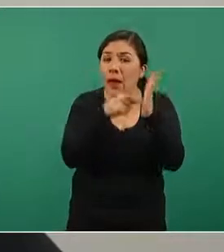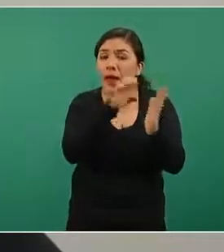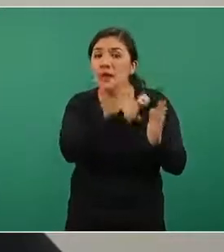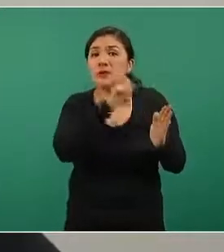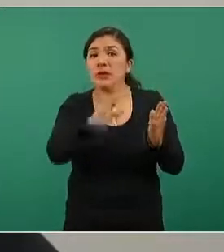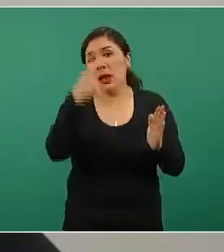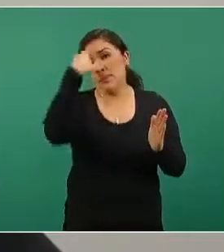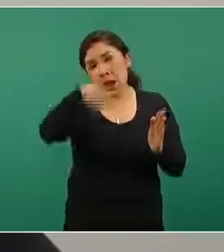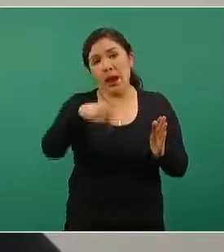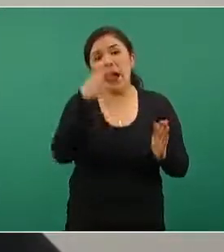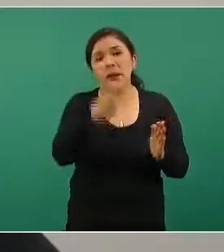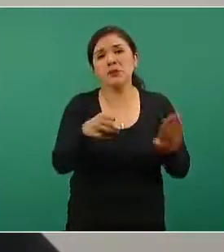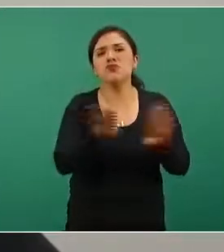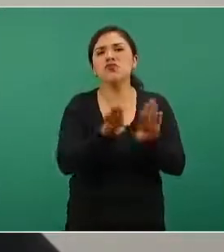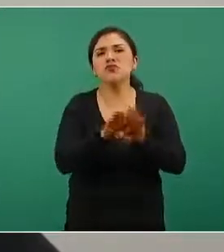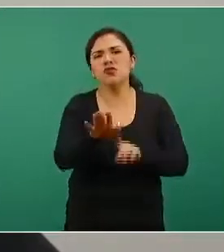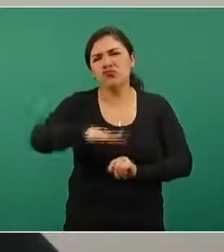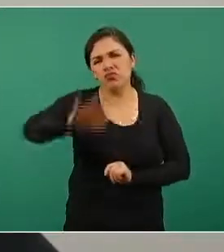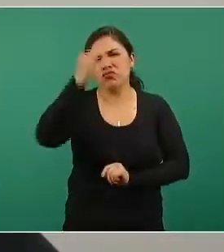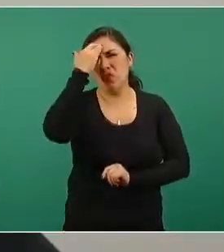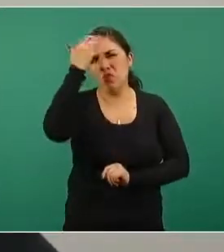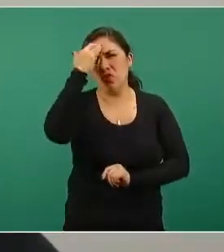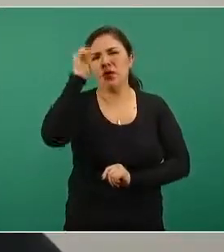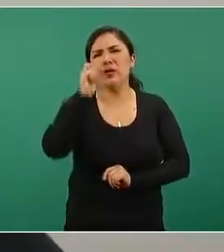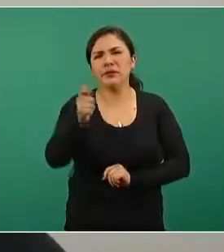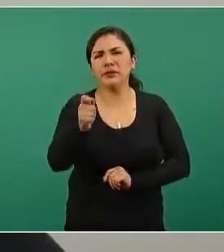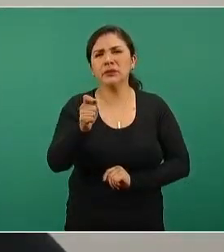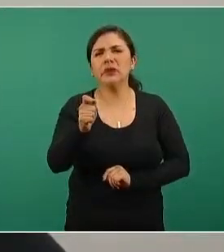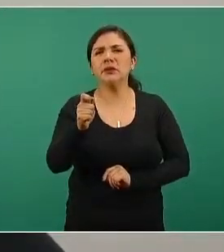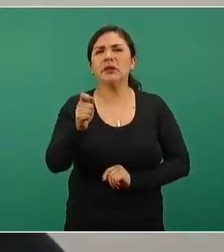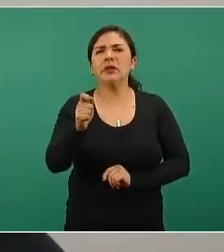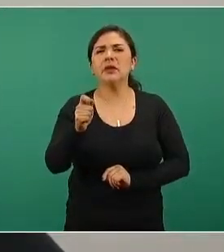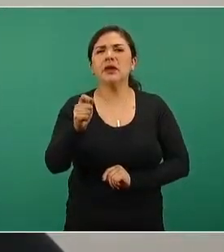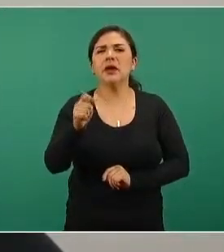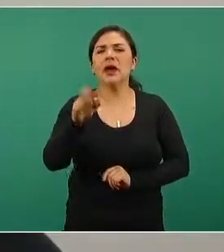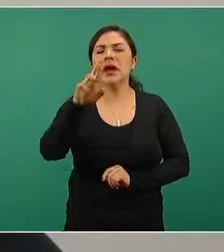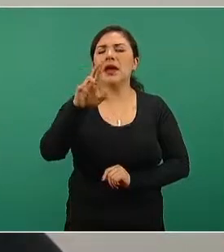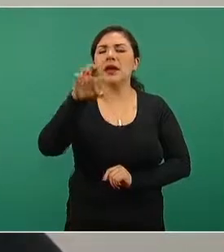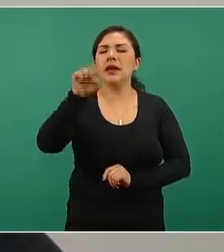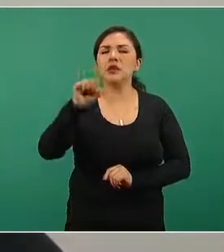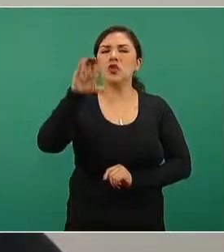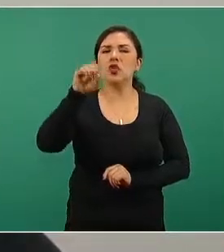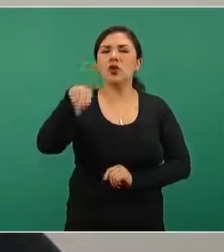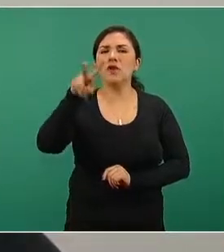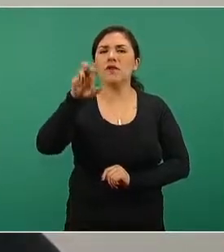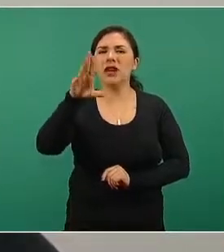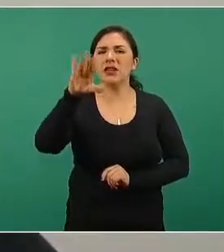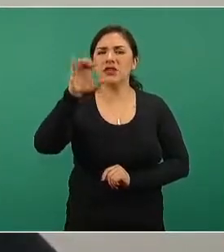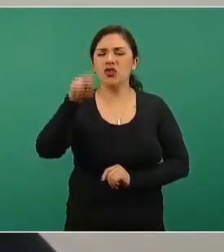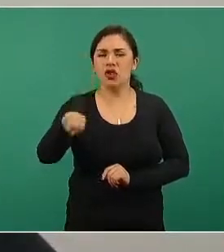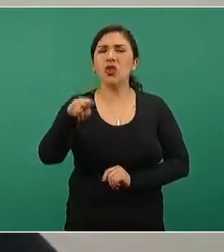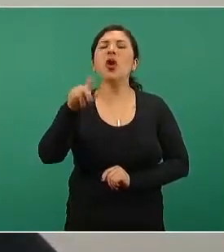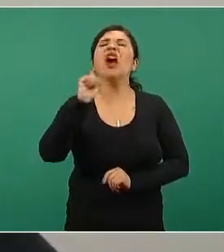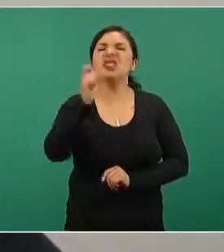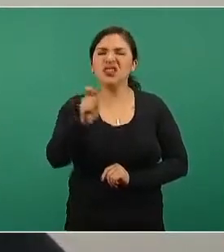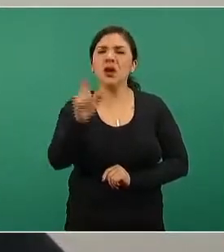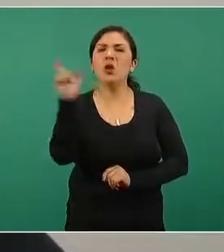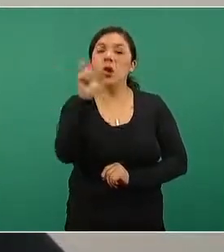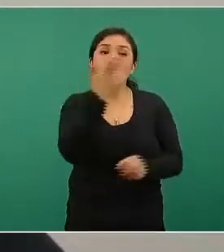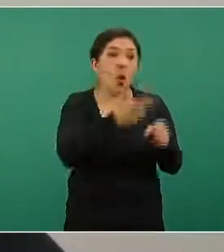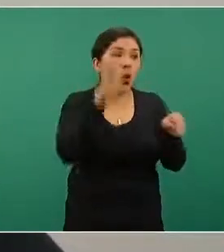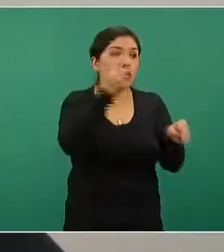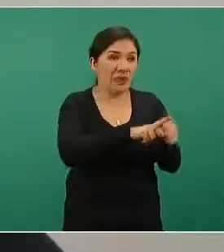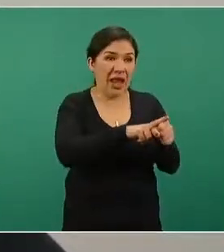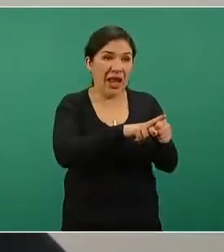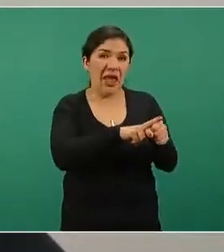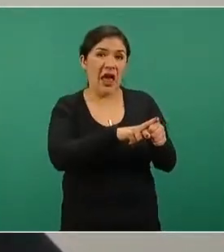lo que se ha conocido públicamente como de resconversión, es decir, cuando ya una unidad hospitalaria